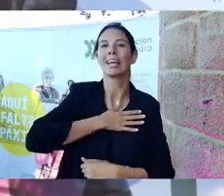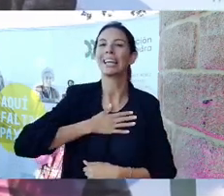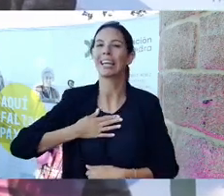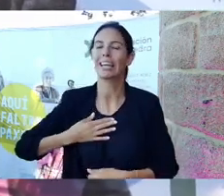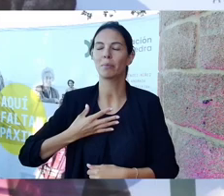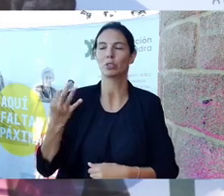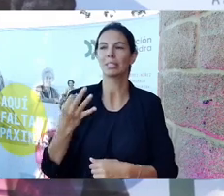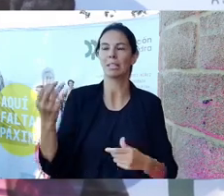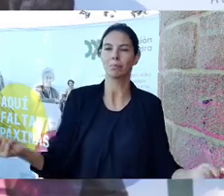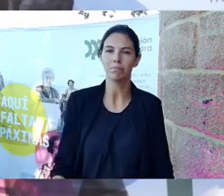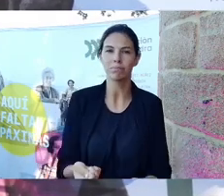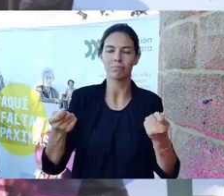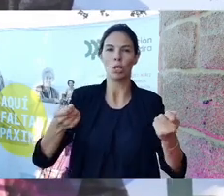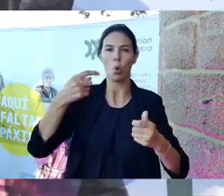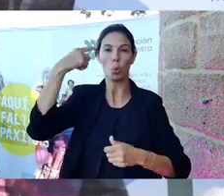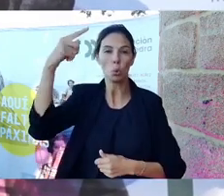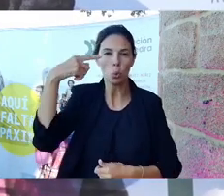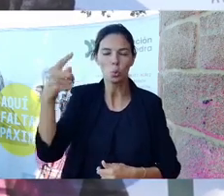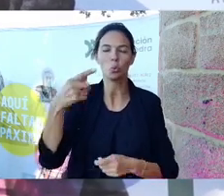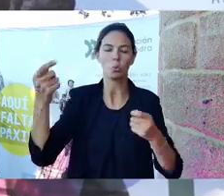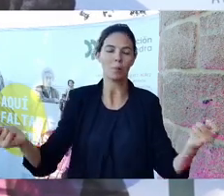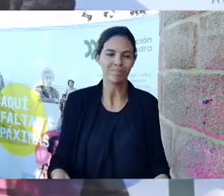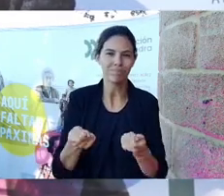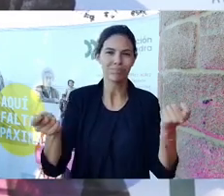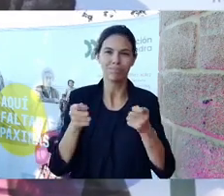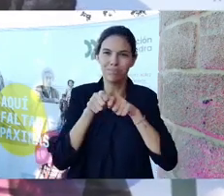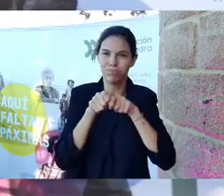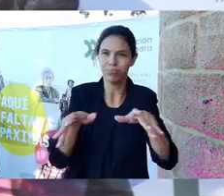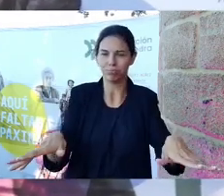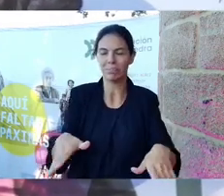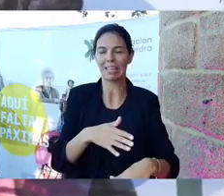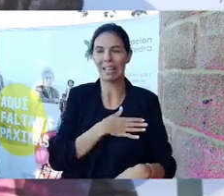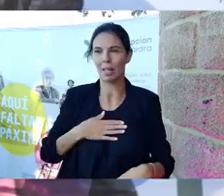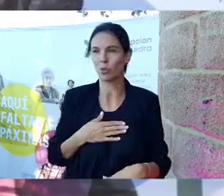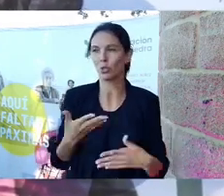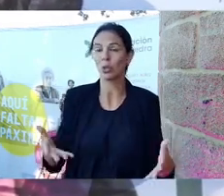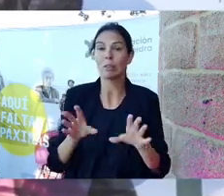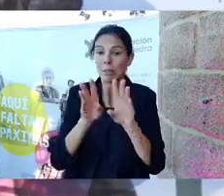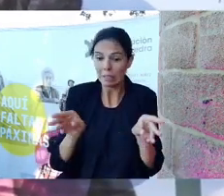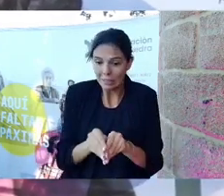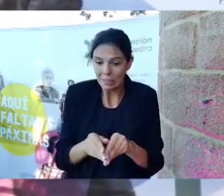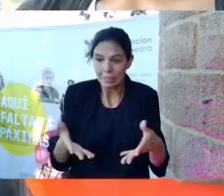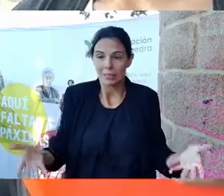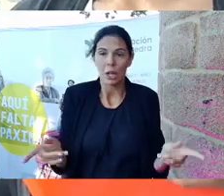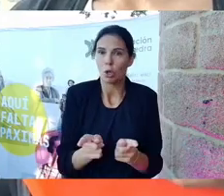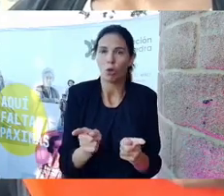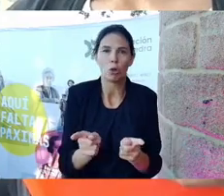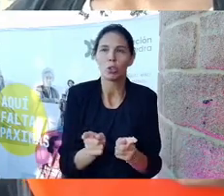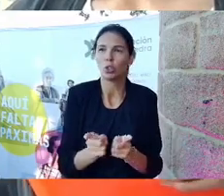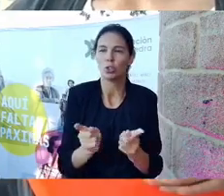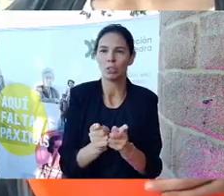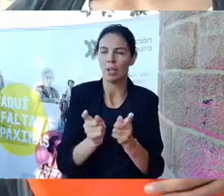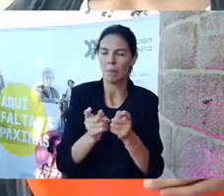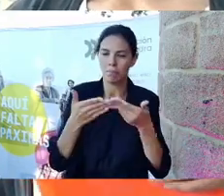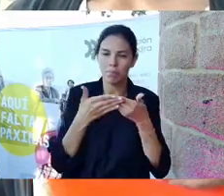suposto queremos seguir promovendo a cultura. Bueno, brevemente